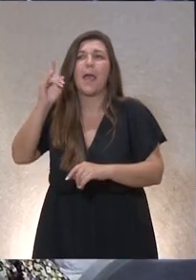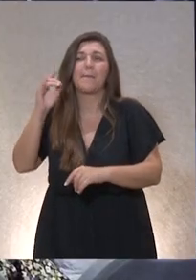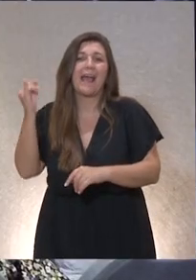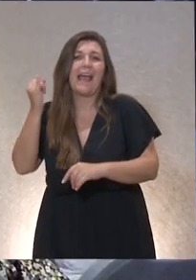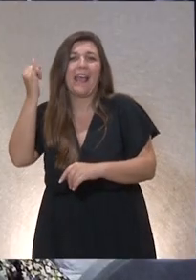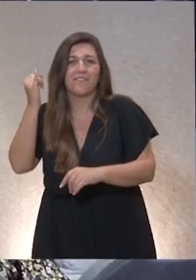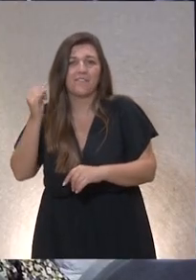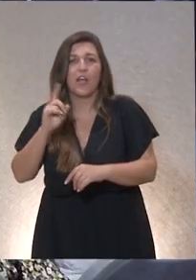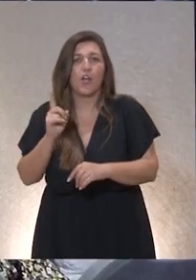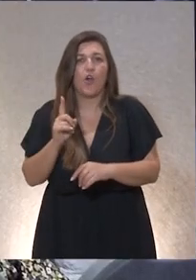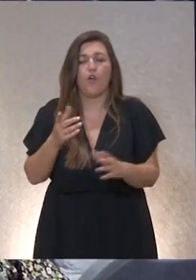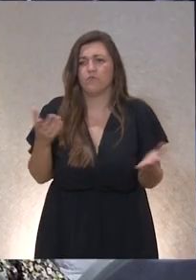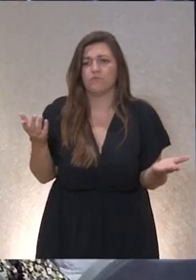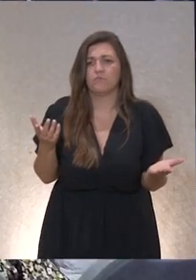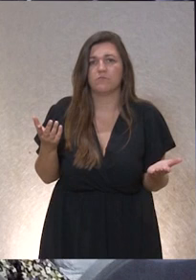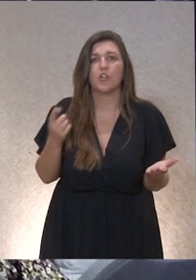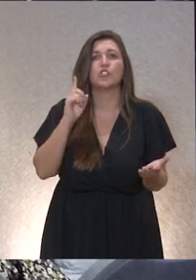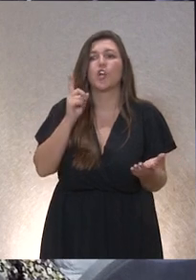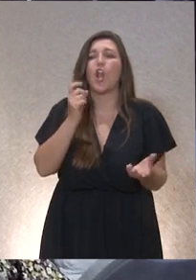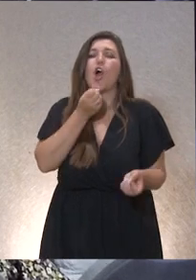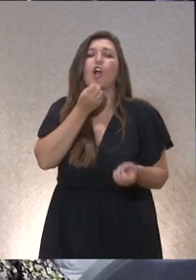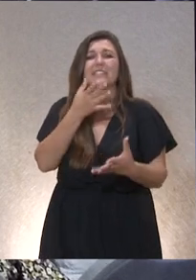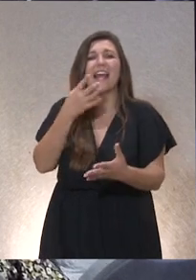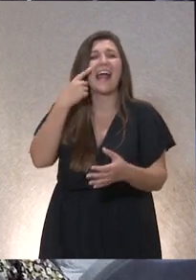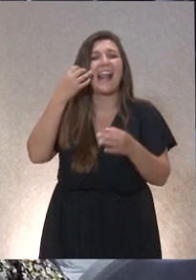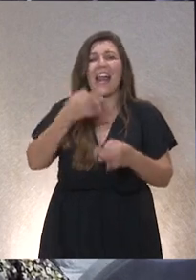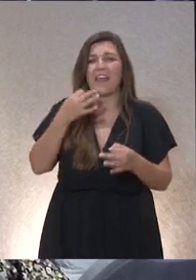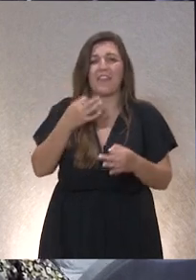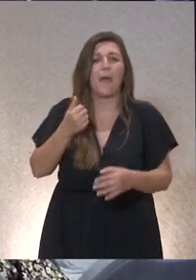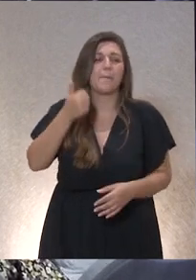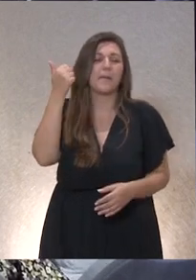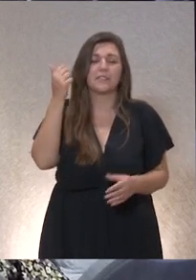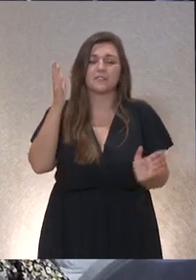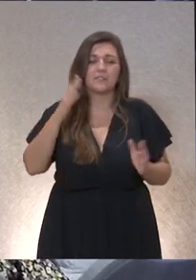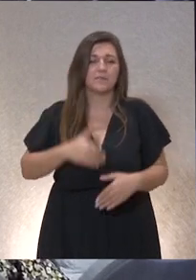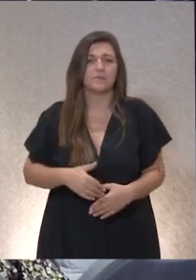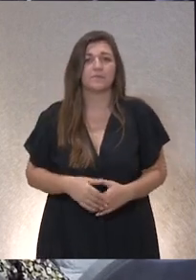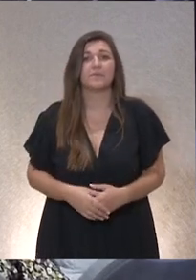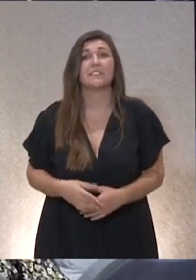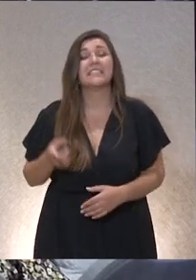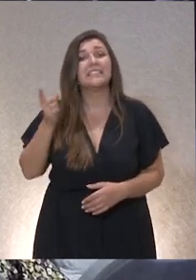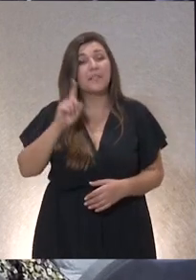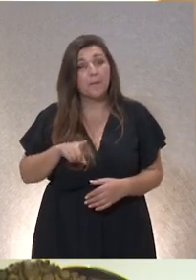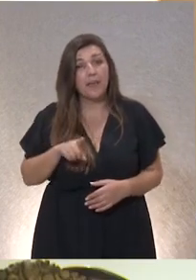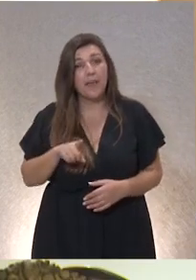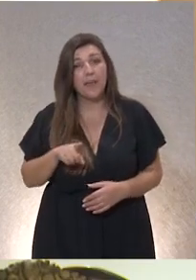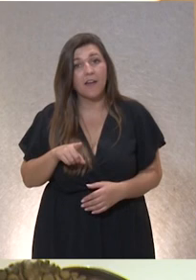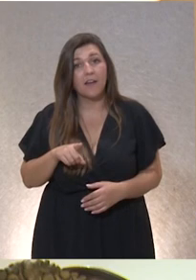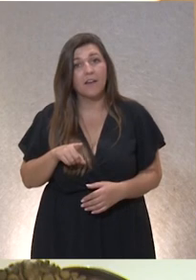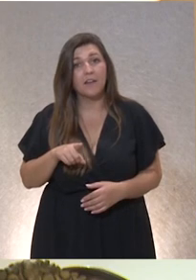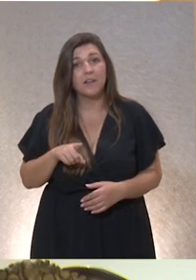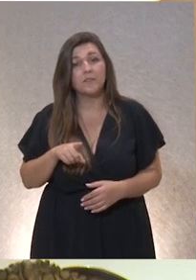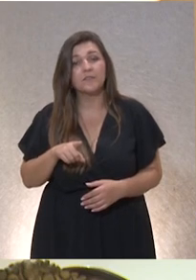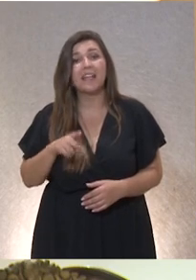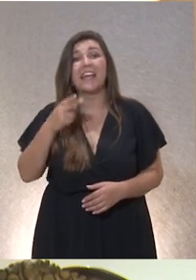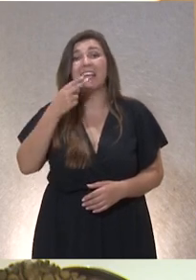jefes Sencillamente contarles la realidad sin más pretensiones también tened en cuenta que los